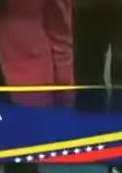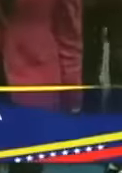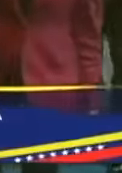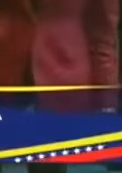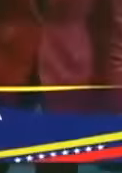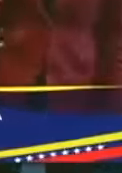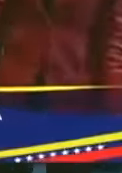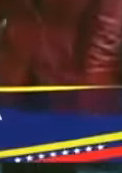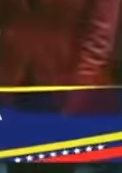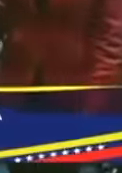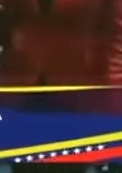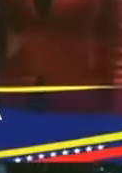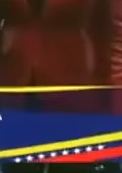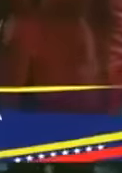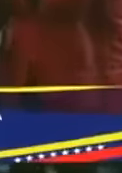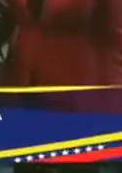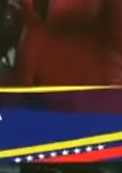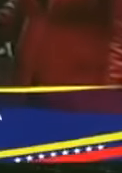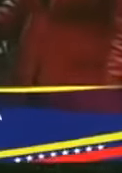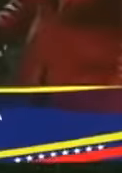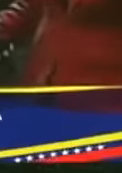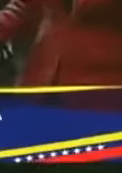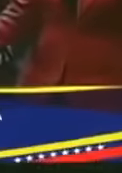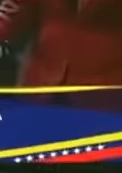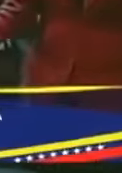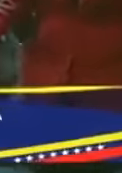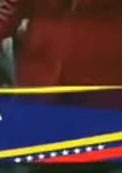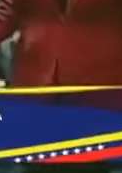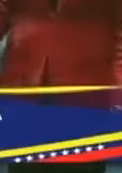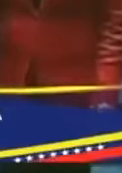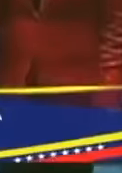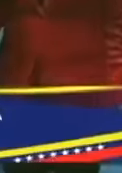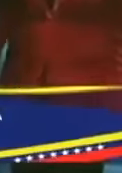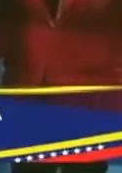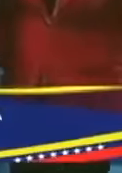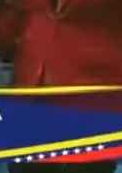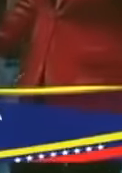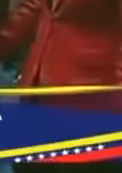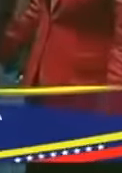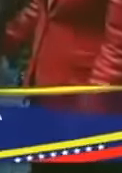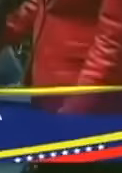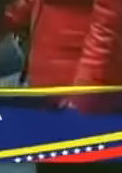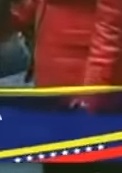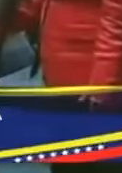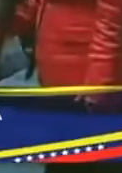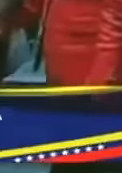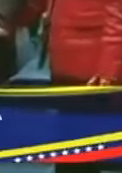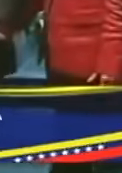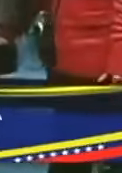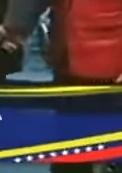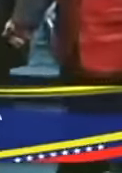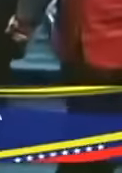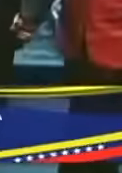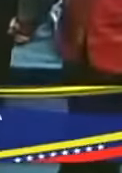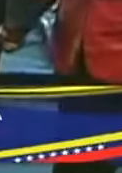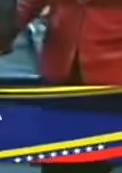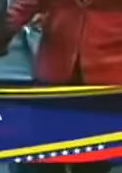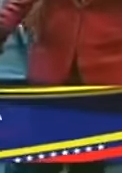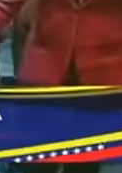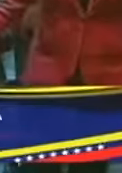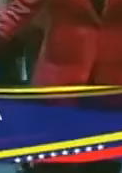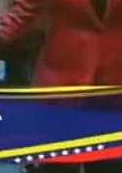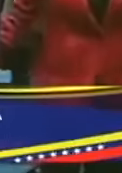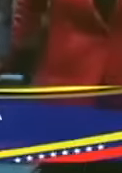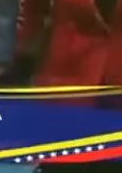el alto mando militar de la Fuerza Armada Nacional Bolivariana de nuestro país, moral en alto y dignidad en